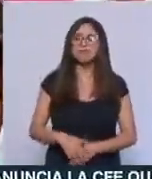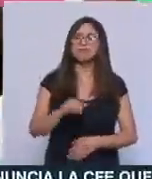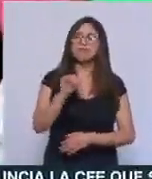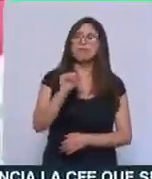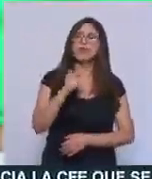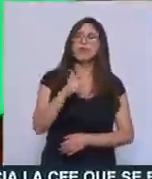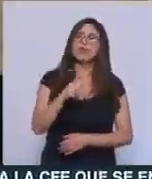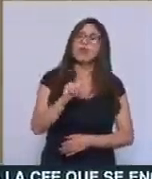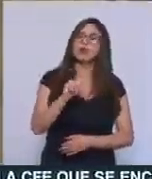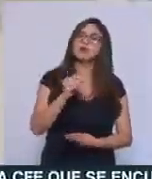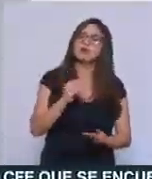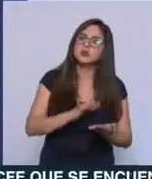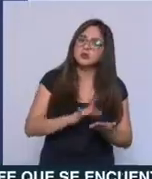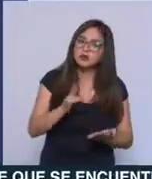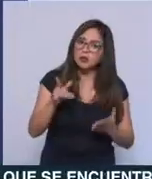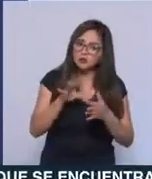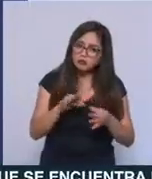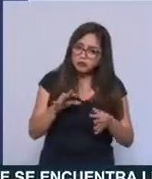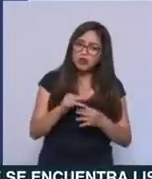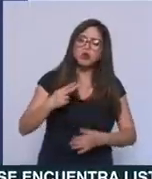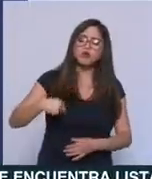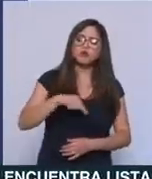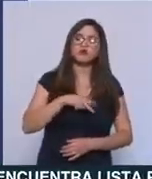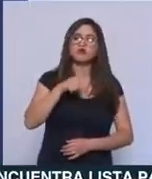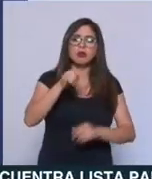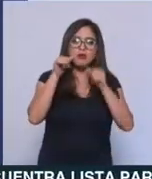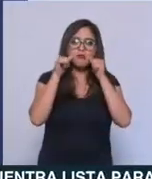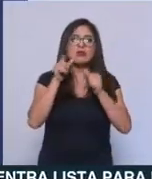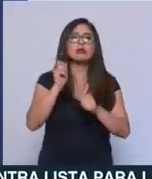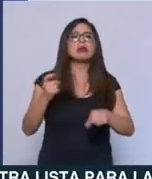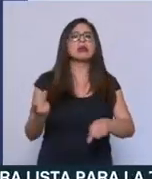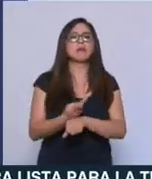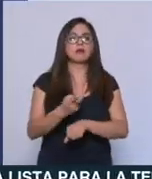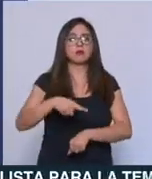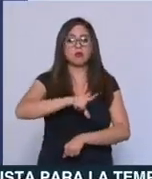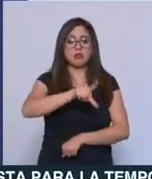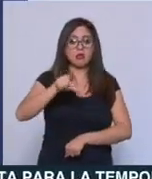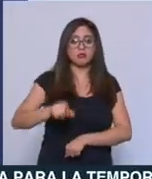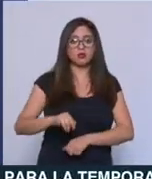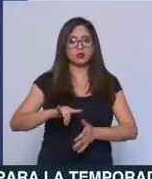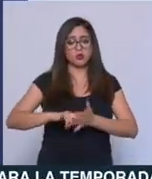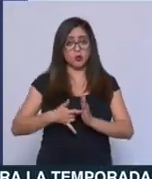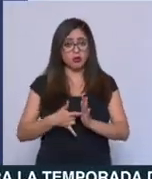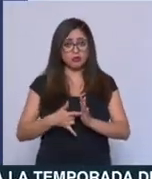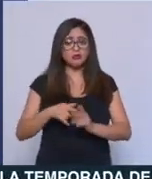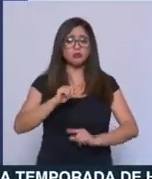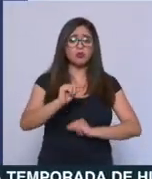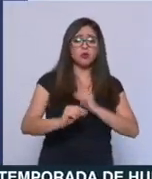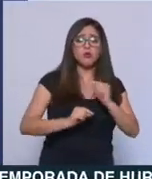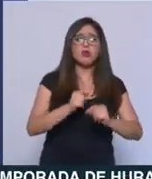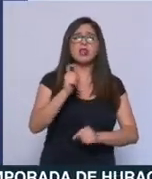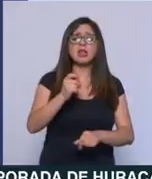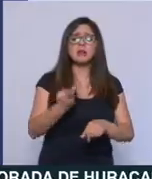un gran abrazo y por supuesto que estaremos pendientes de lo que ocurra en las siguientes horas y cómo es que avanzan